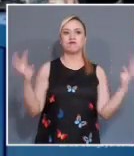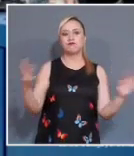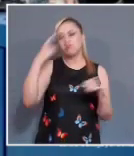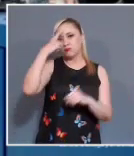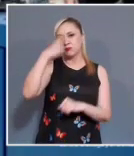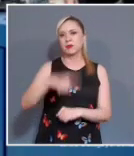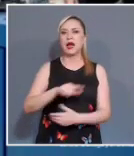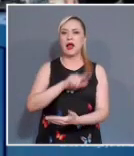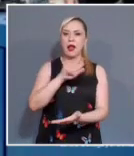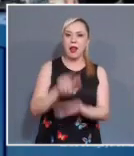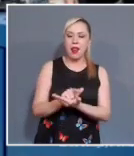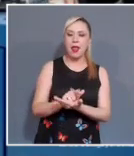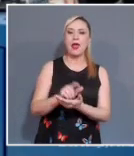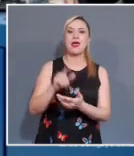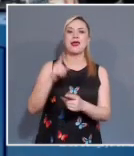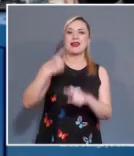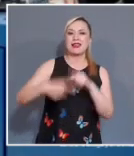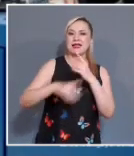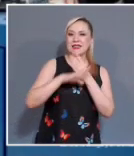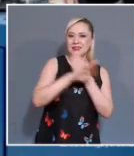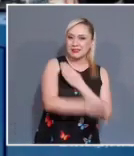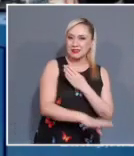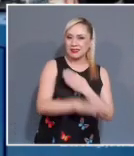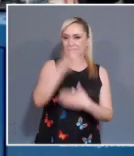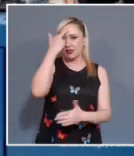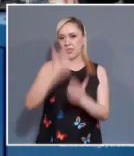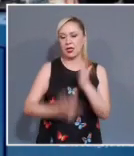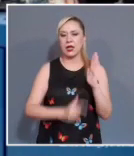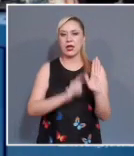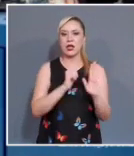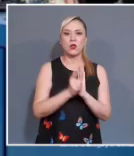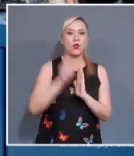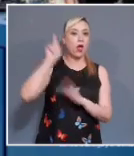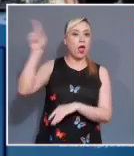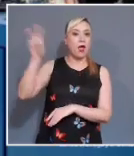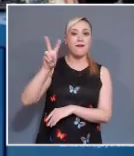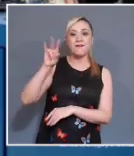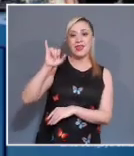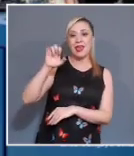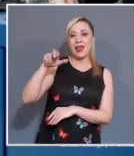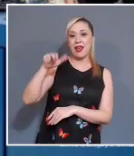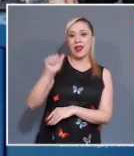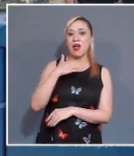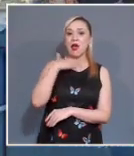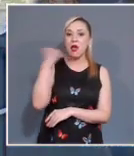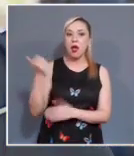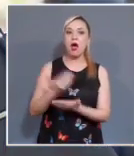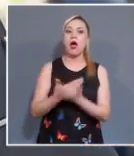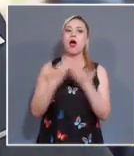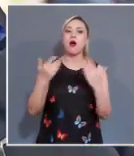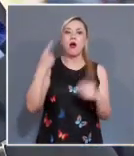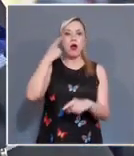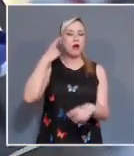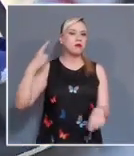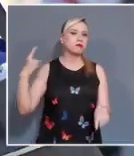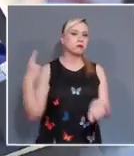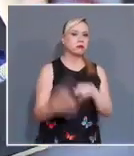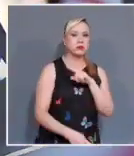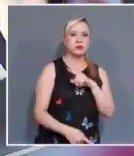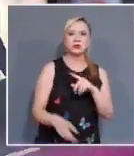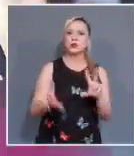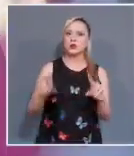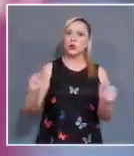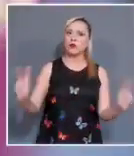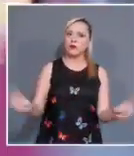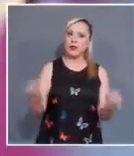Centro Internacional de Viena, se presentó el estudio de un caso de éxito para prevenir la trata de personas y ayudar a las víctimas